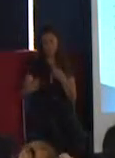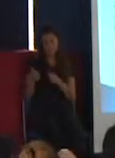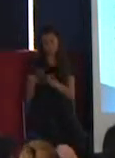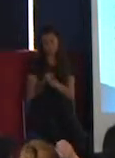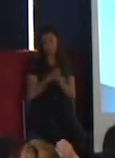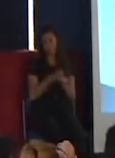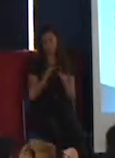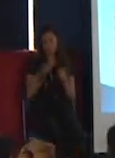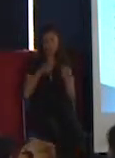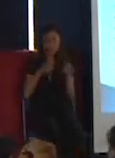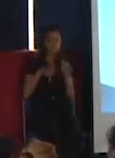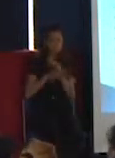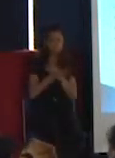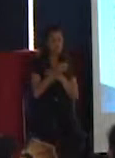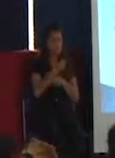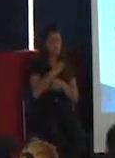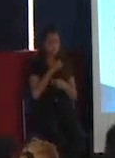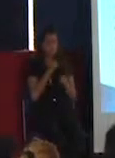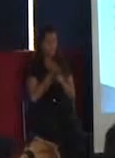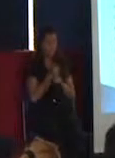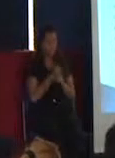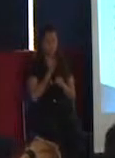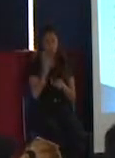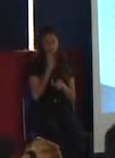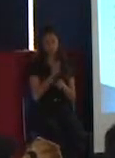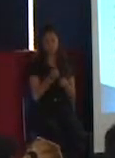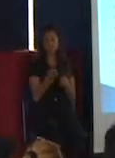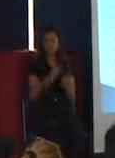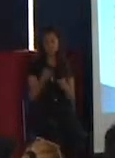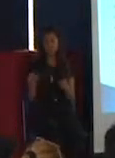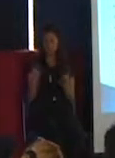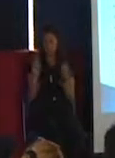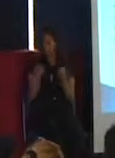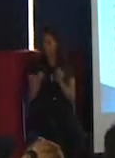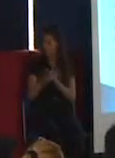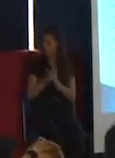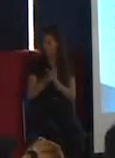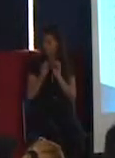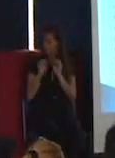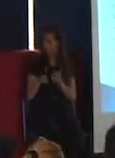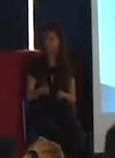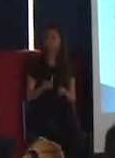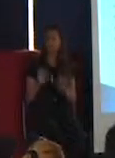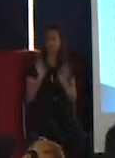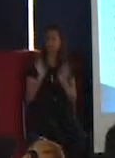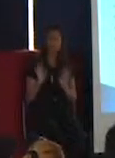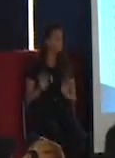convocatoria. Bien lo veíamos que tenemos gente muy cualificada, ¿sí?